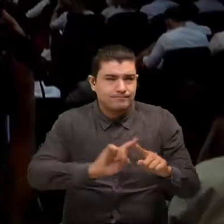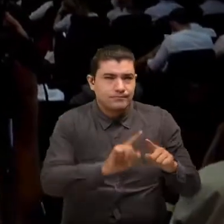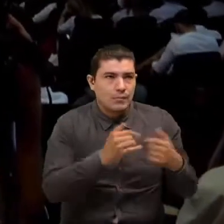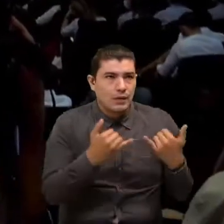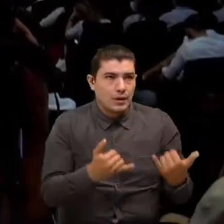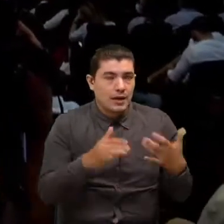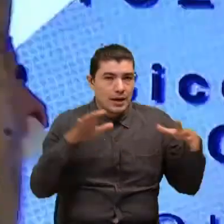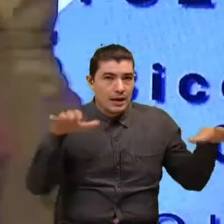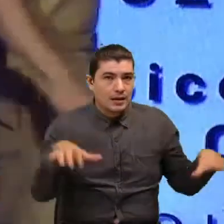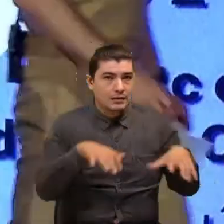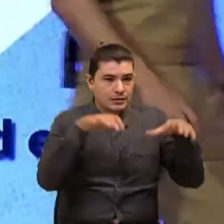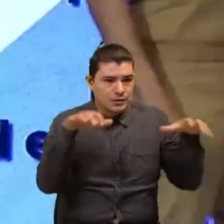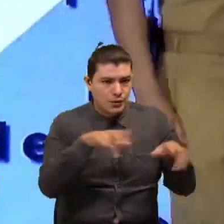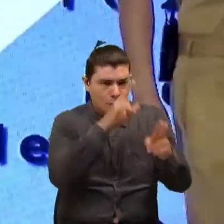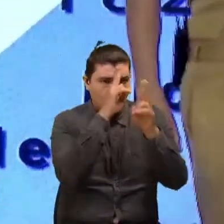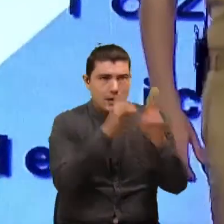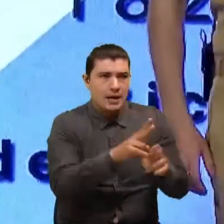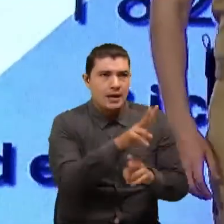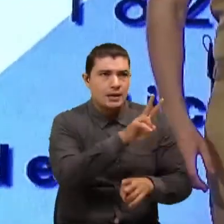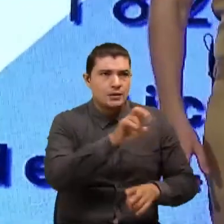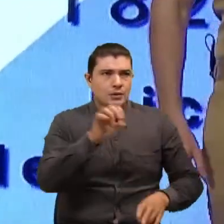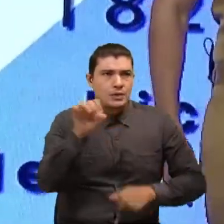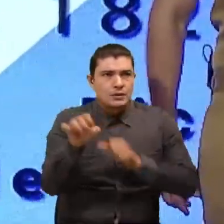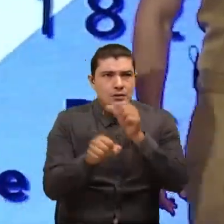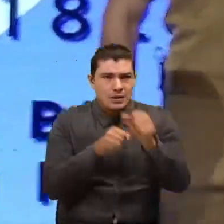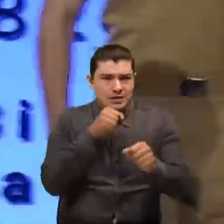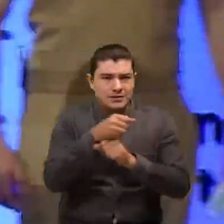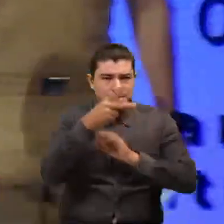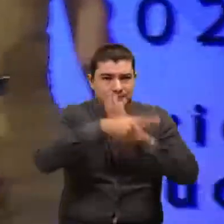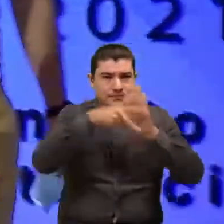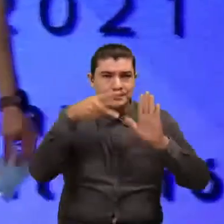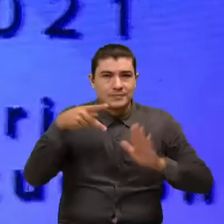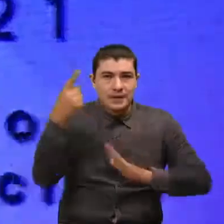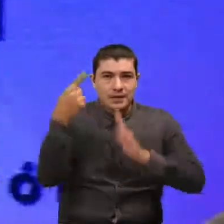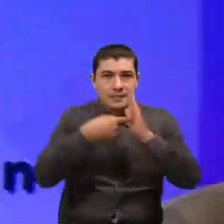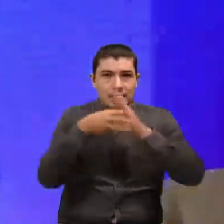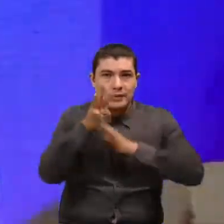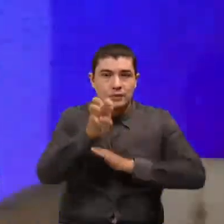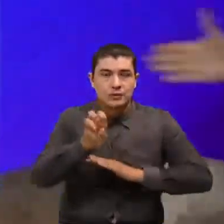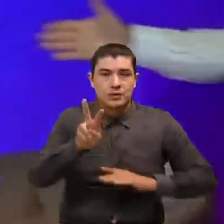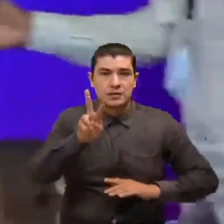actos conmemorativos del bicentenario de la constitución en 10 1821